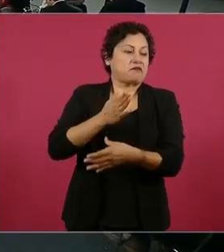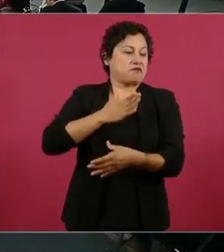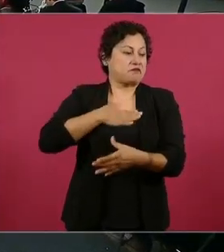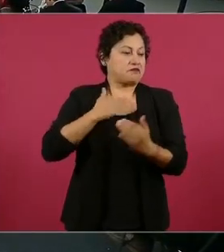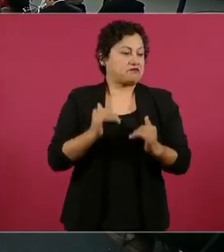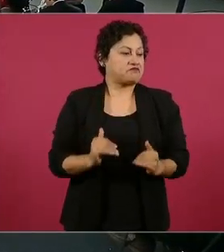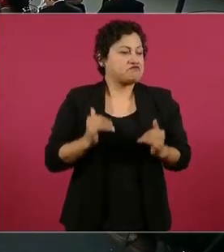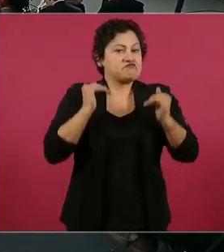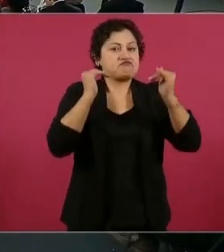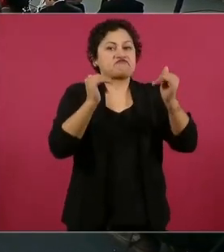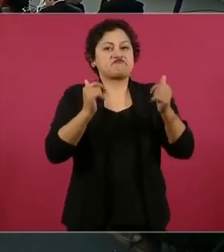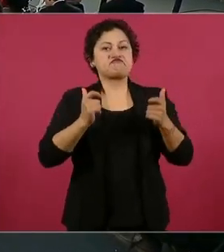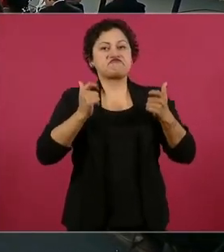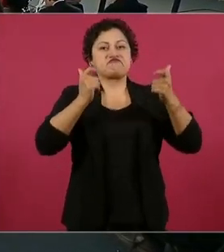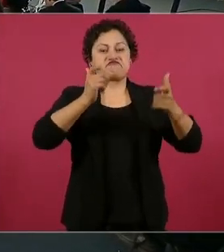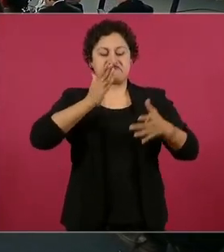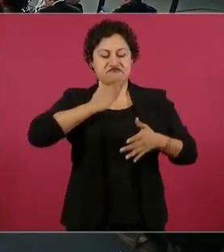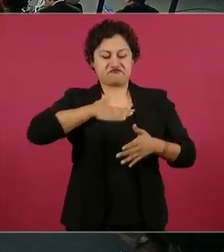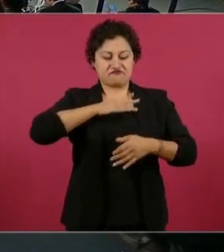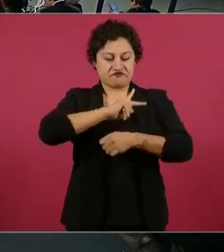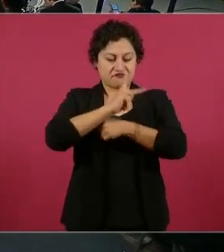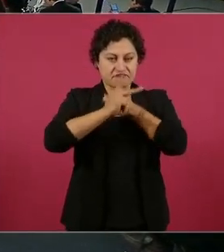poderosísimos, dueños de México.